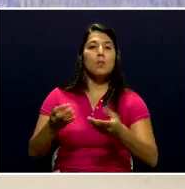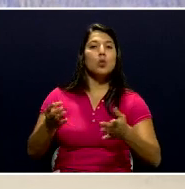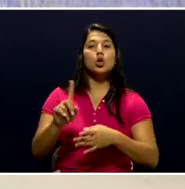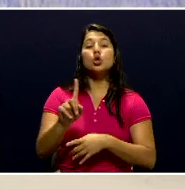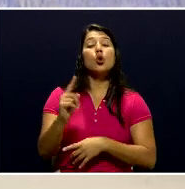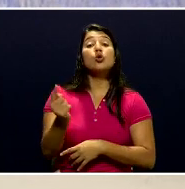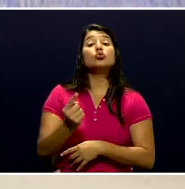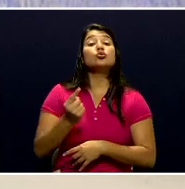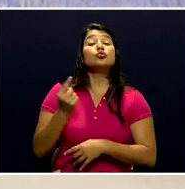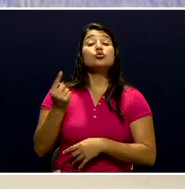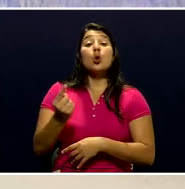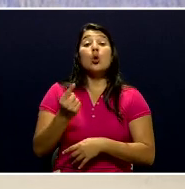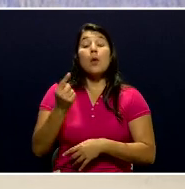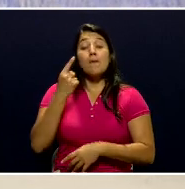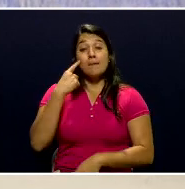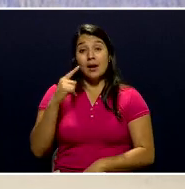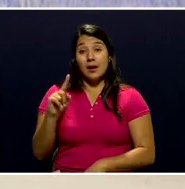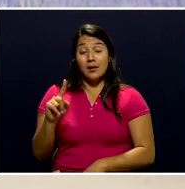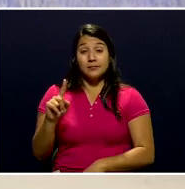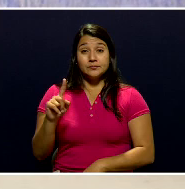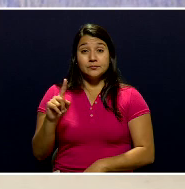única y exclusivamente para